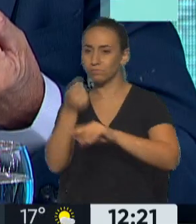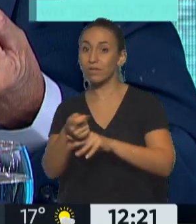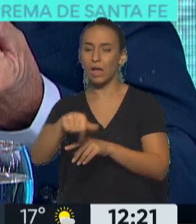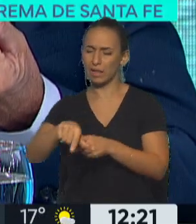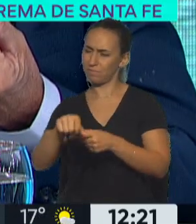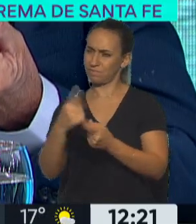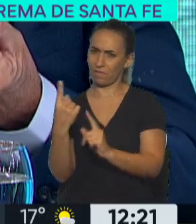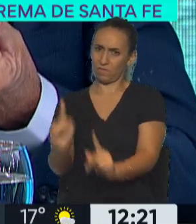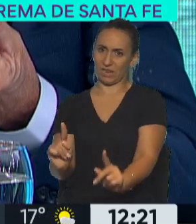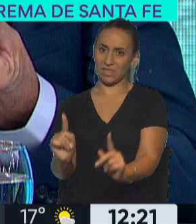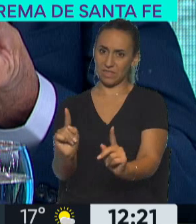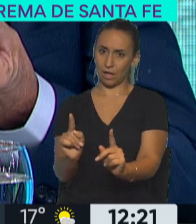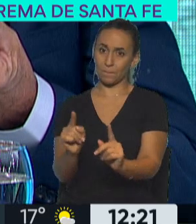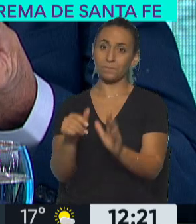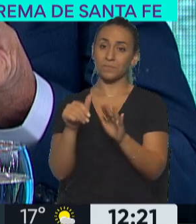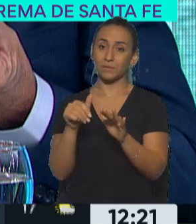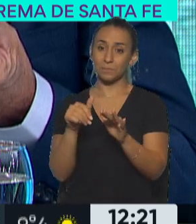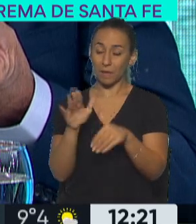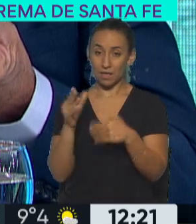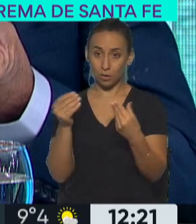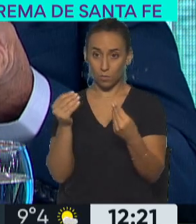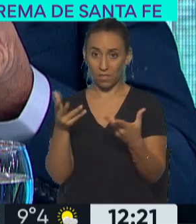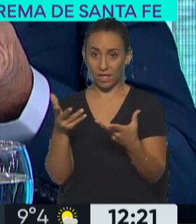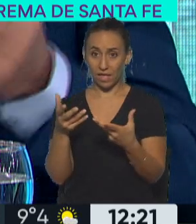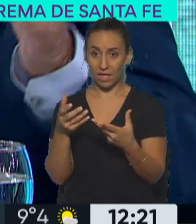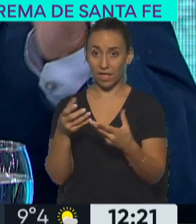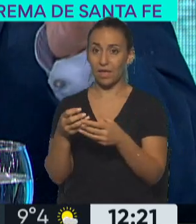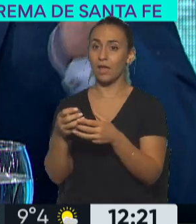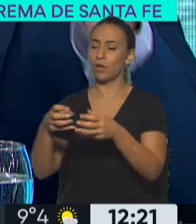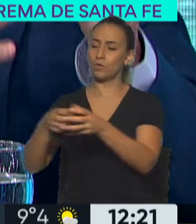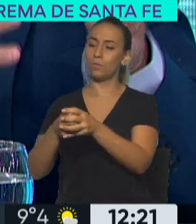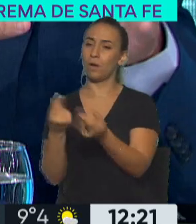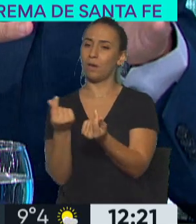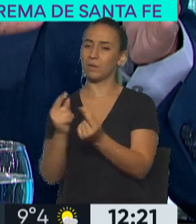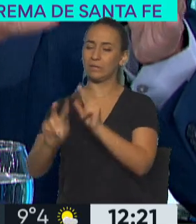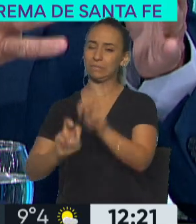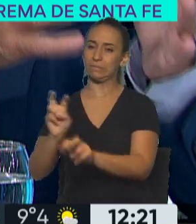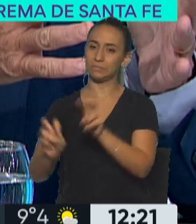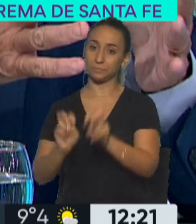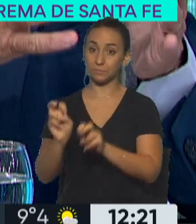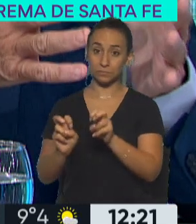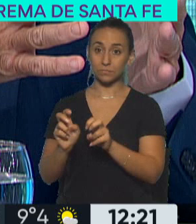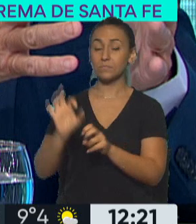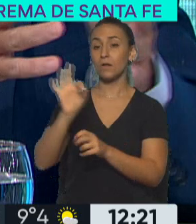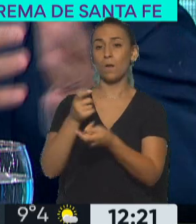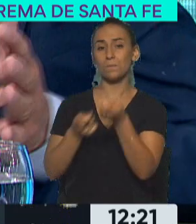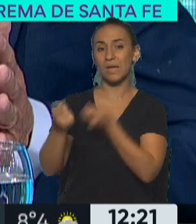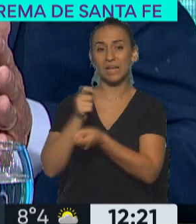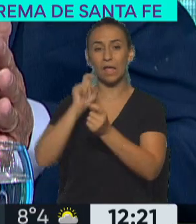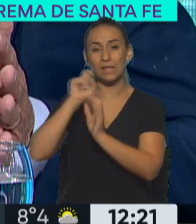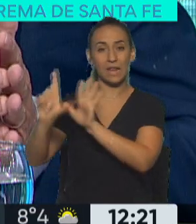ahora estaba alimentada exclusivamente por móviles de lucro a través de economías o mercados ilegales o